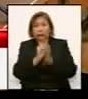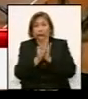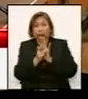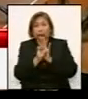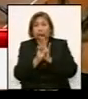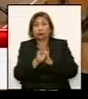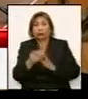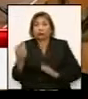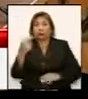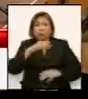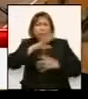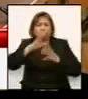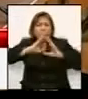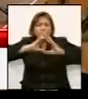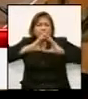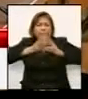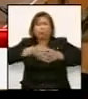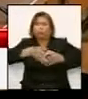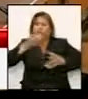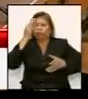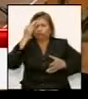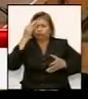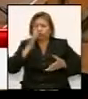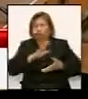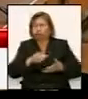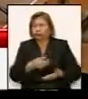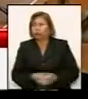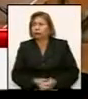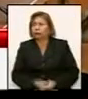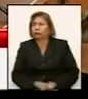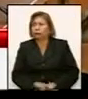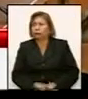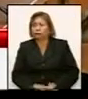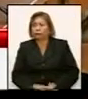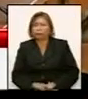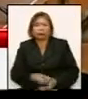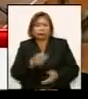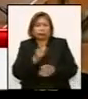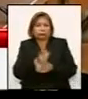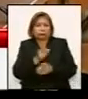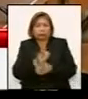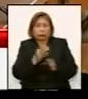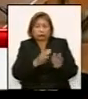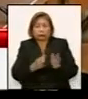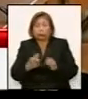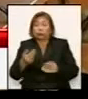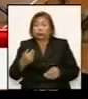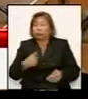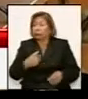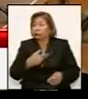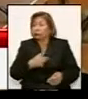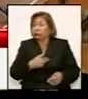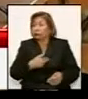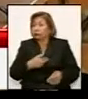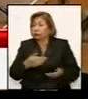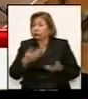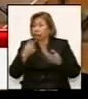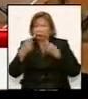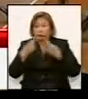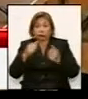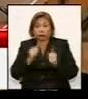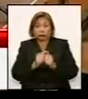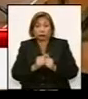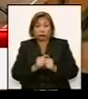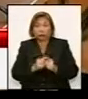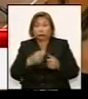minuto el mundo entero poder estar enteradas y también el tema de permanencia una vez que nosotros publicamos algún tipo de contenido